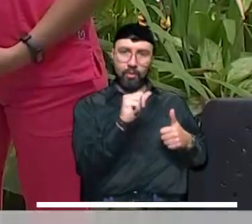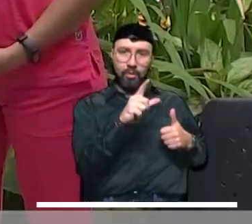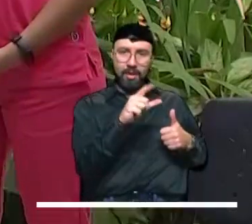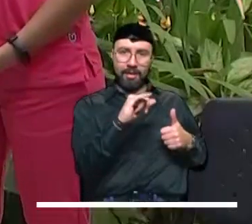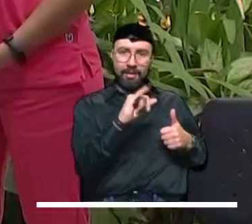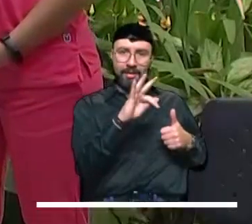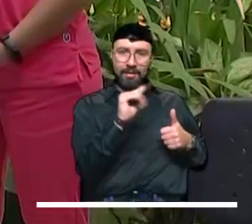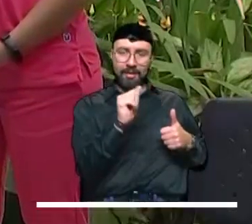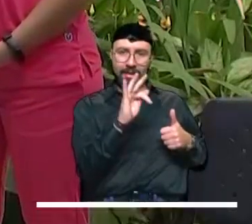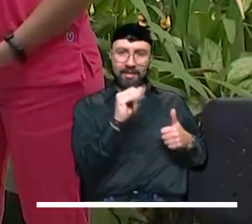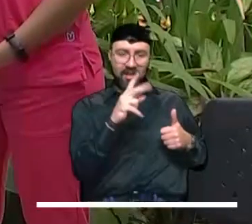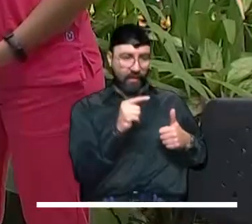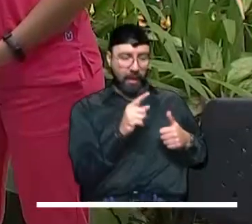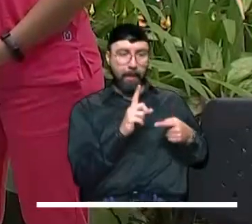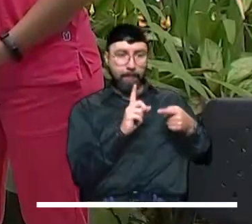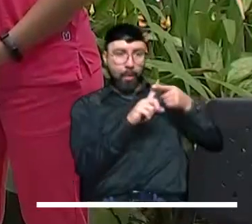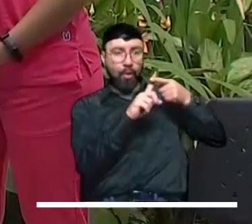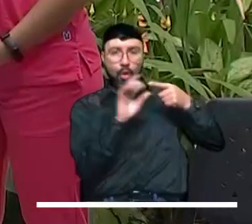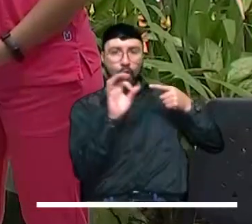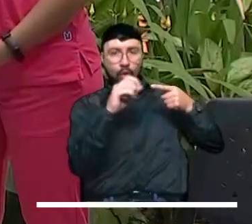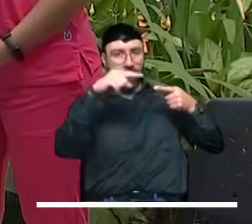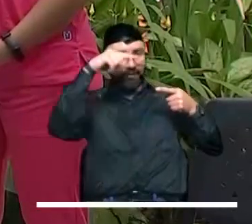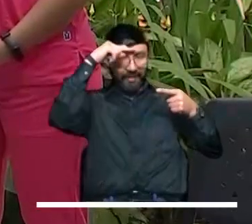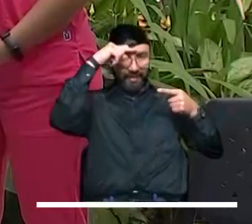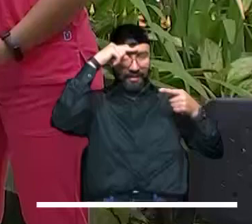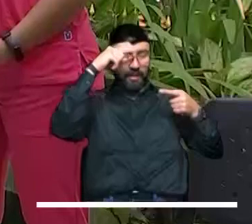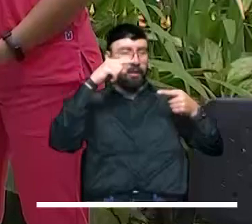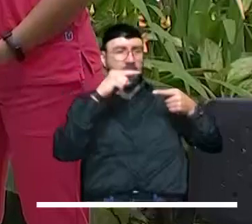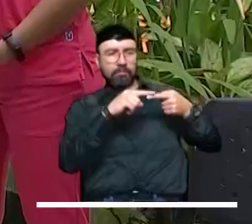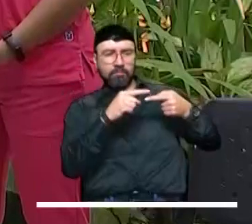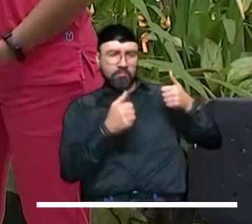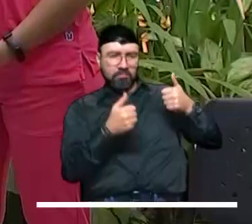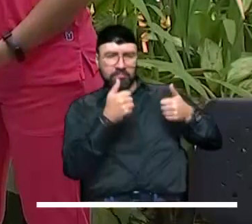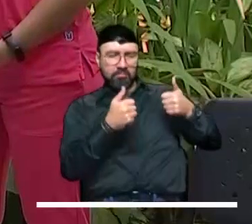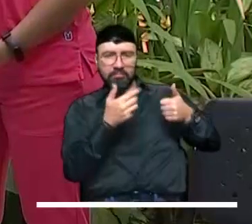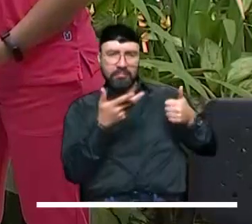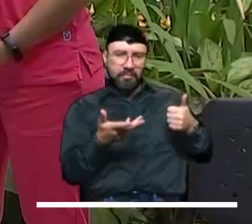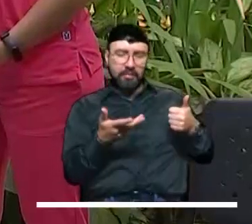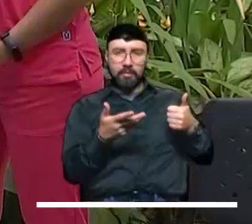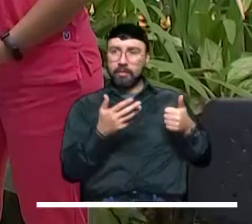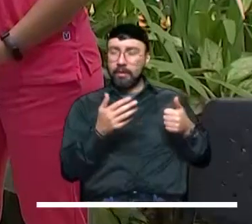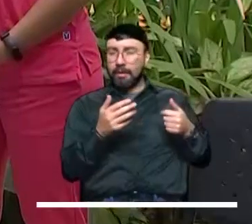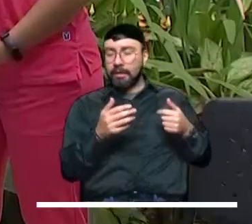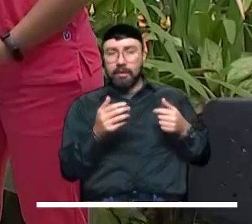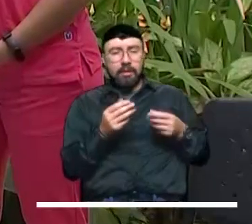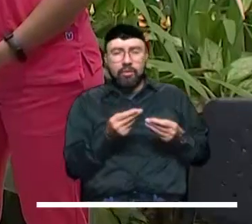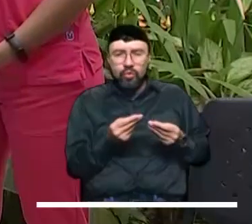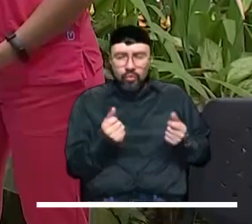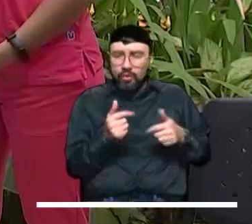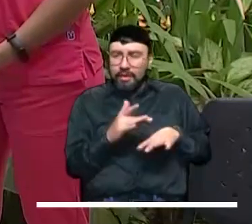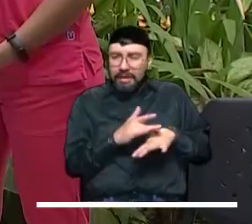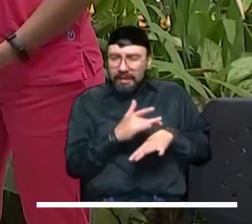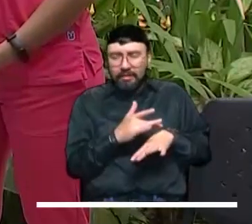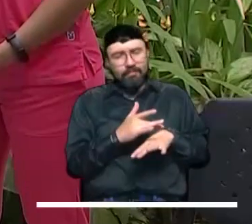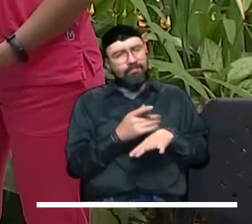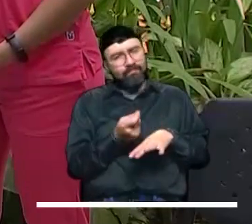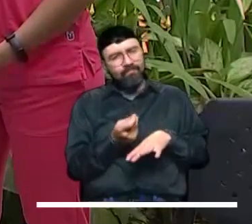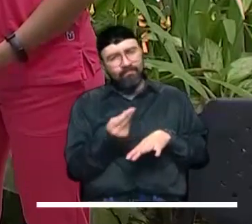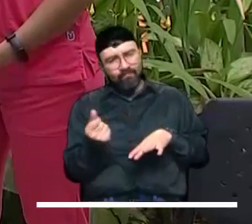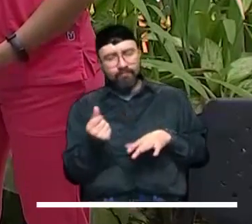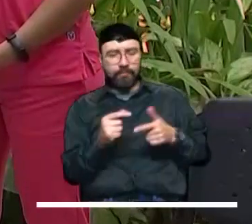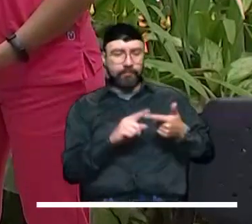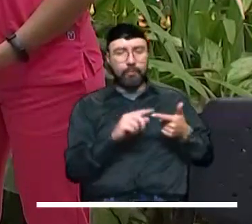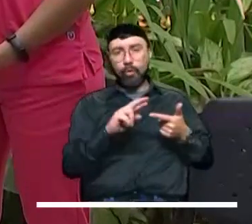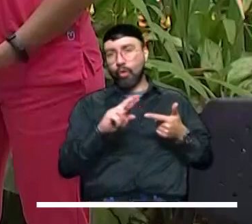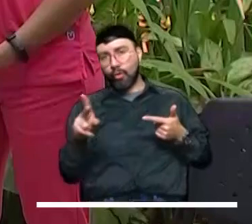da si es positivo o es negativo, aunque se le hacen unas diluciones, pues es una prueba que no es muy sensible. La otra prueba PCR